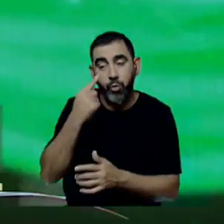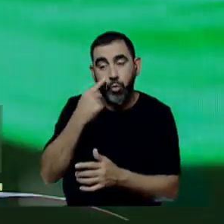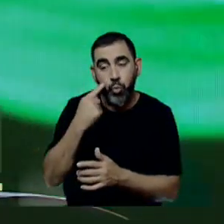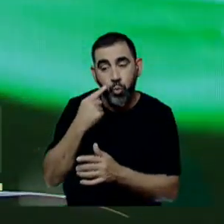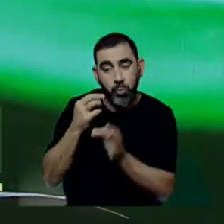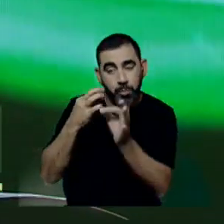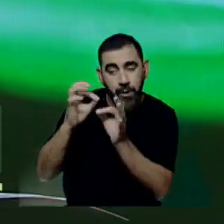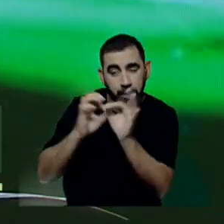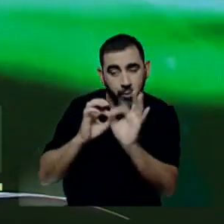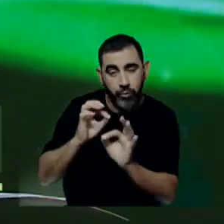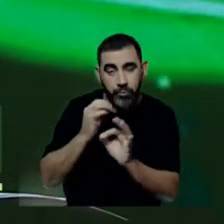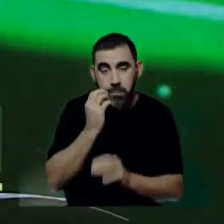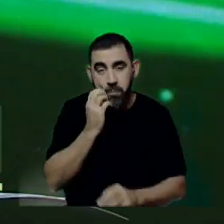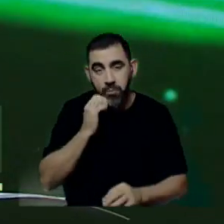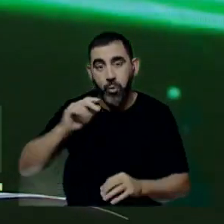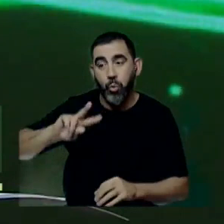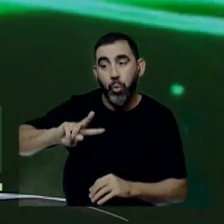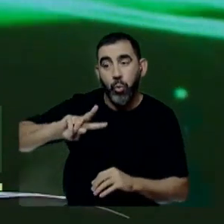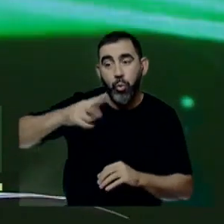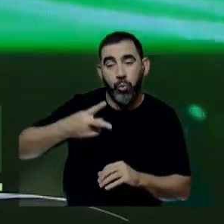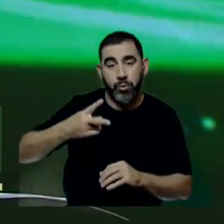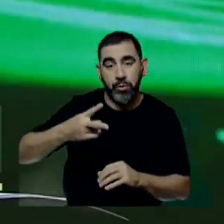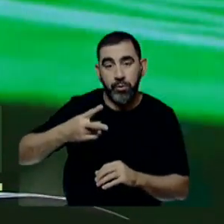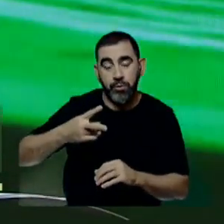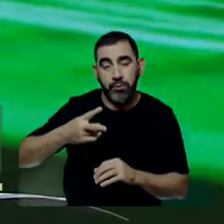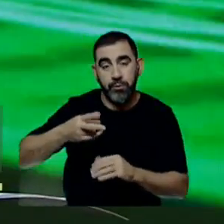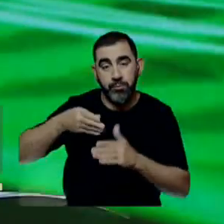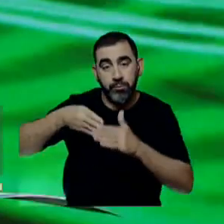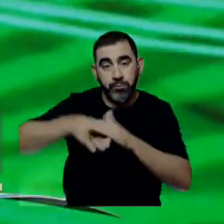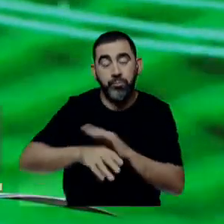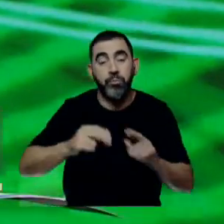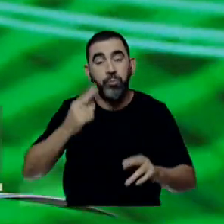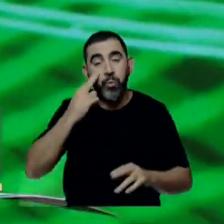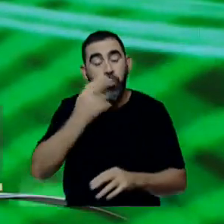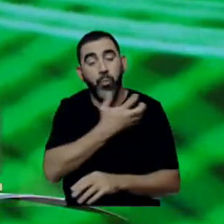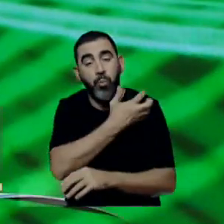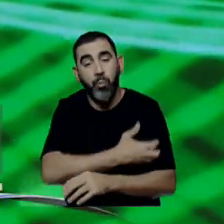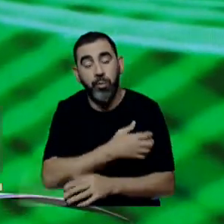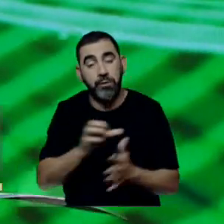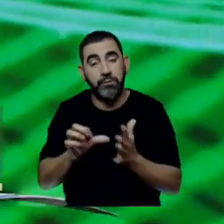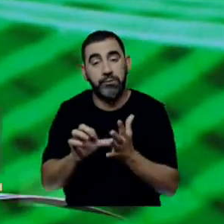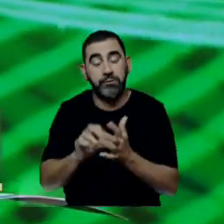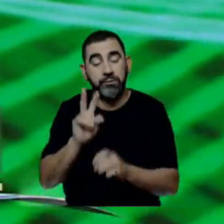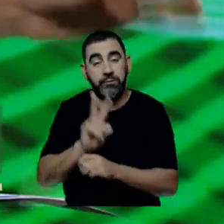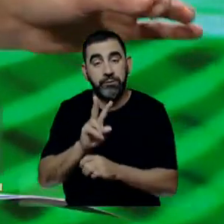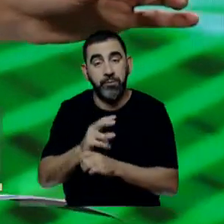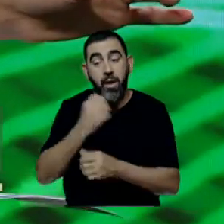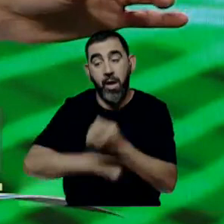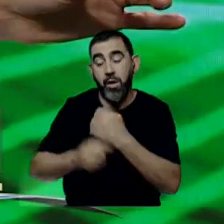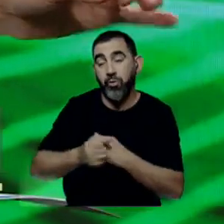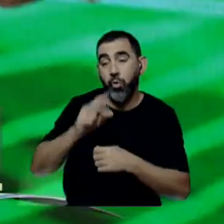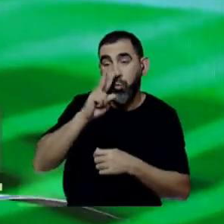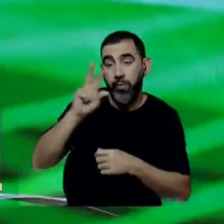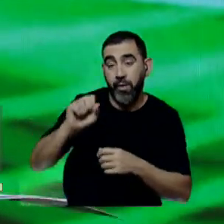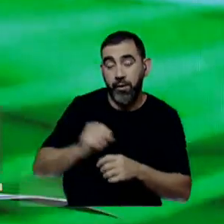muy detenidamente. Se duplicó el ingreso por causal pobreza en el sistema de protección. Del año